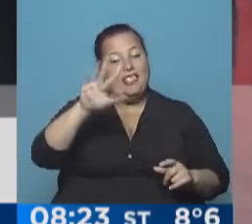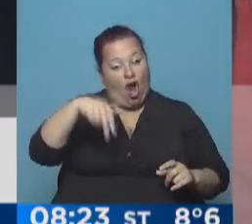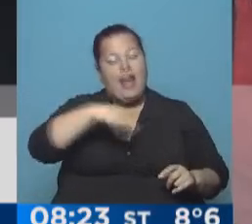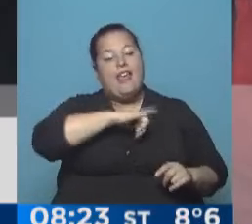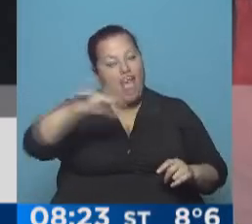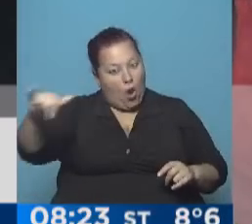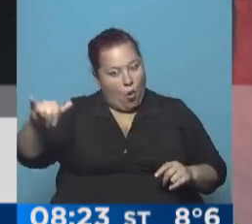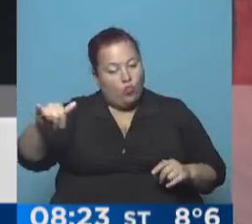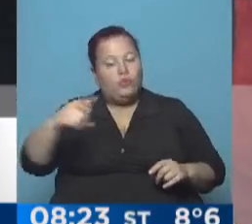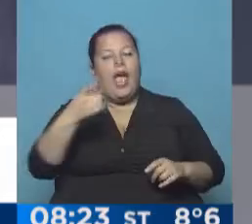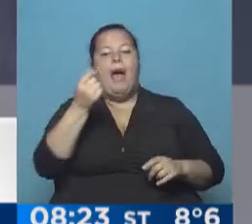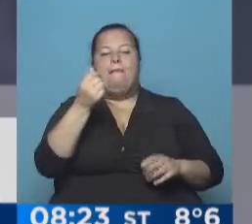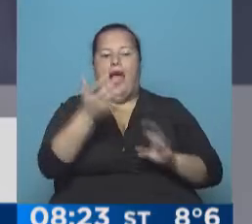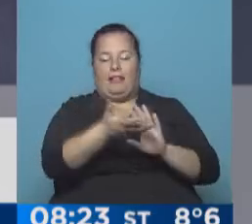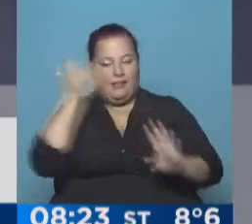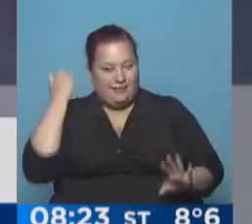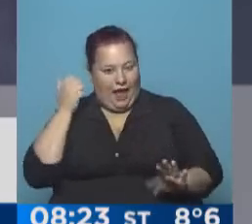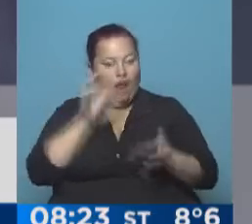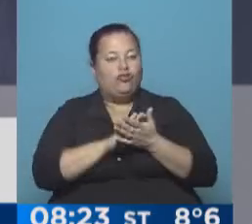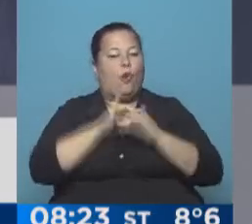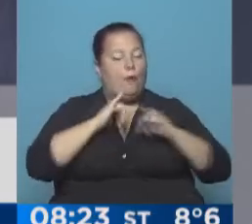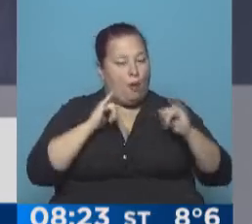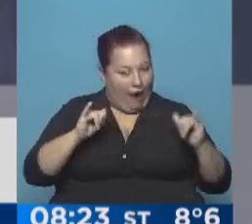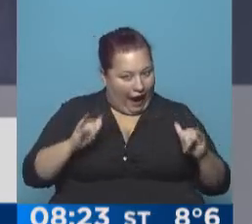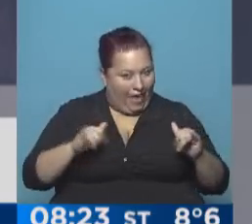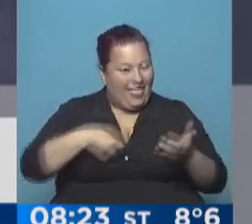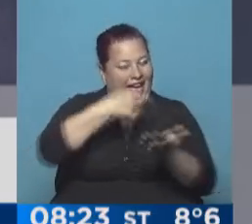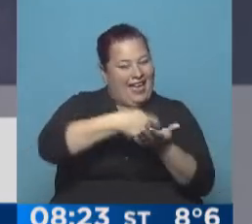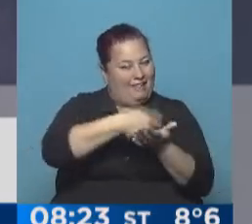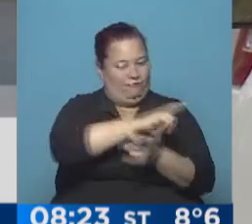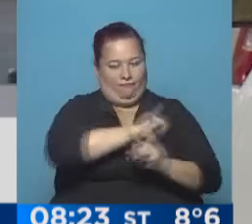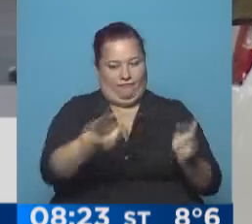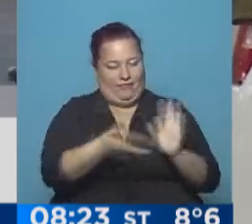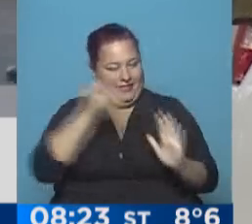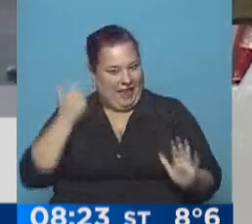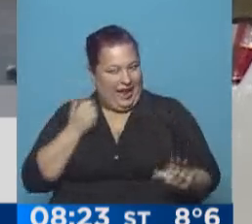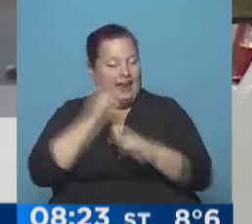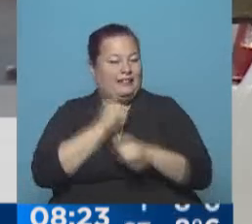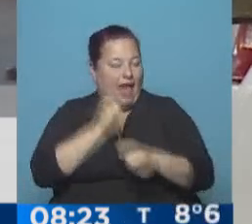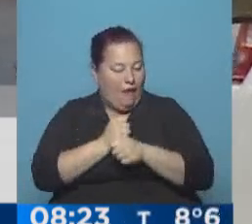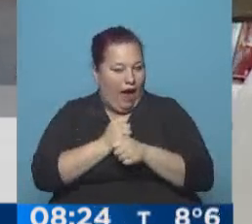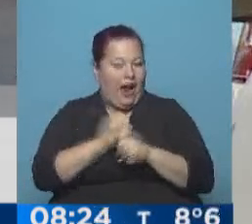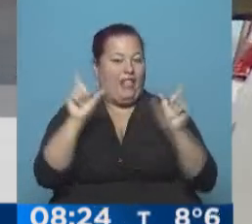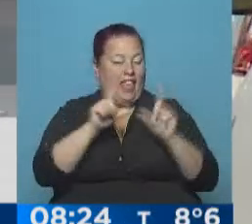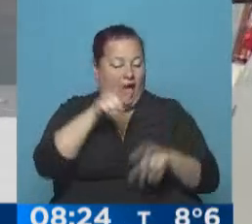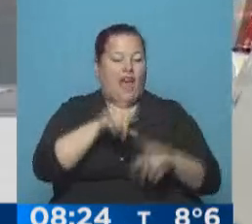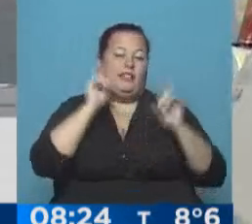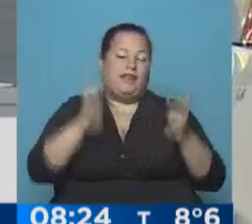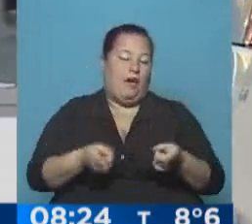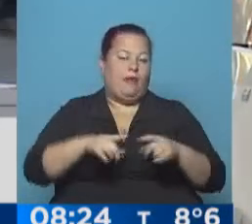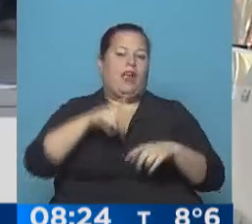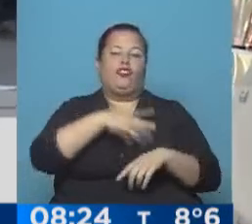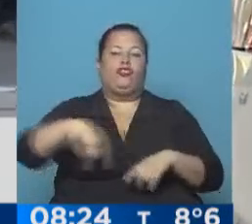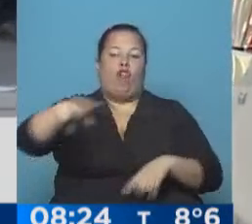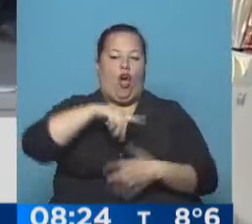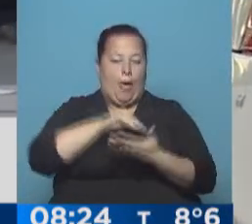denuncia que le sacaron la Pauta publicitaria des financiando al trabajo del Canal Y por supuesto todos los